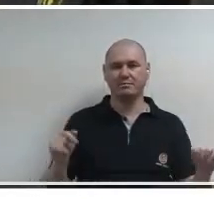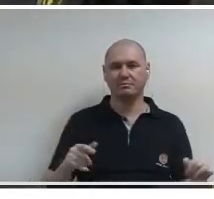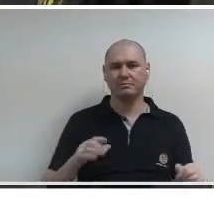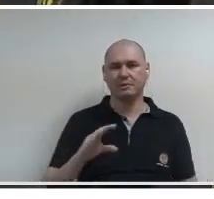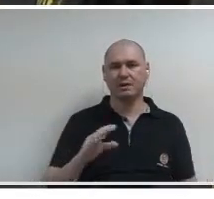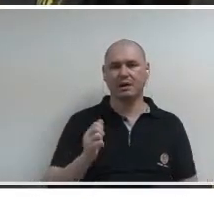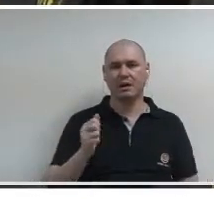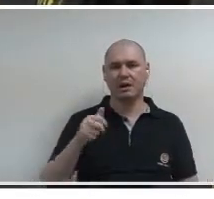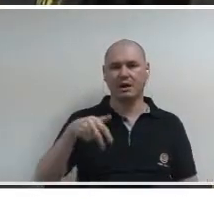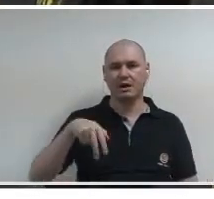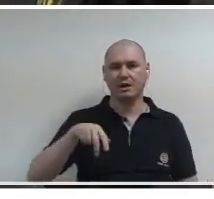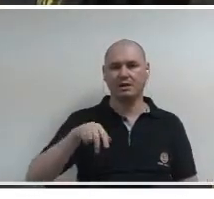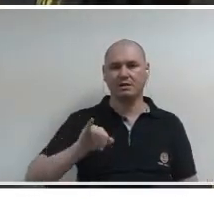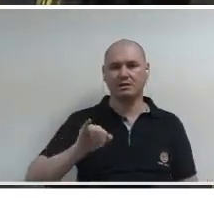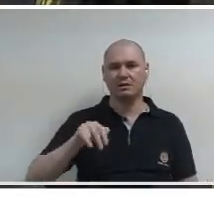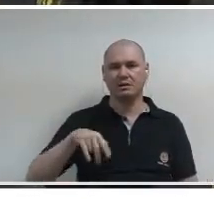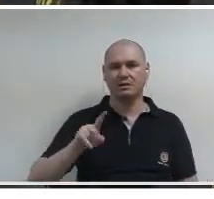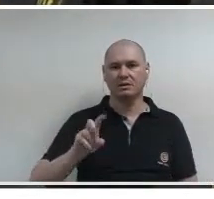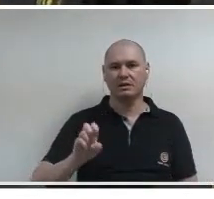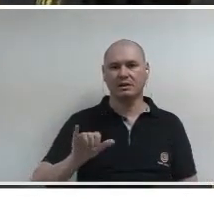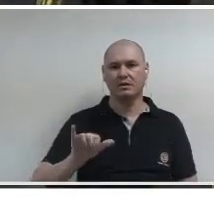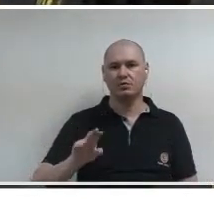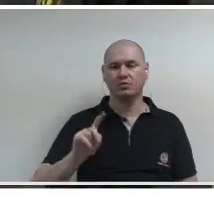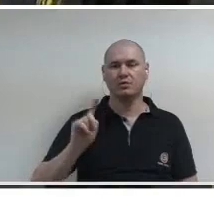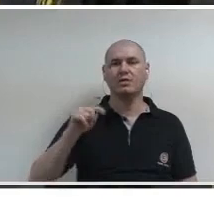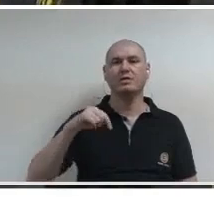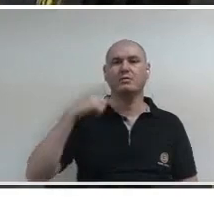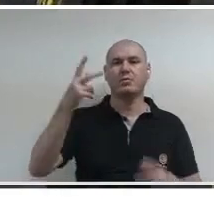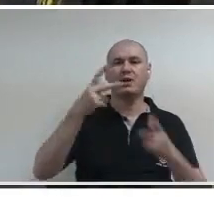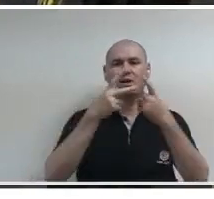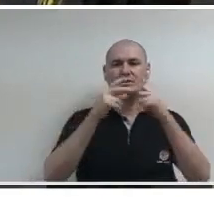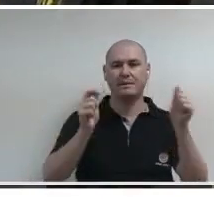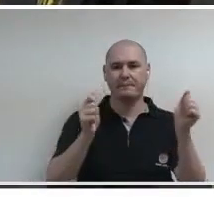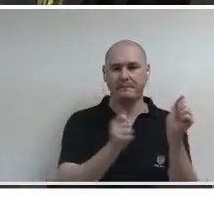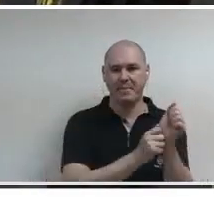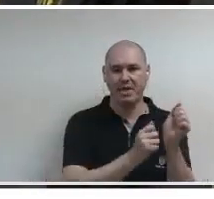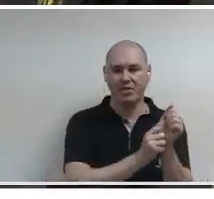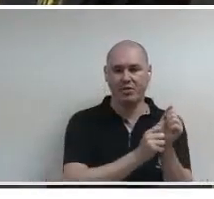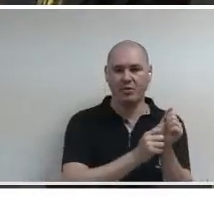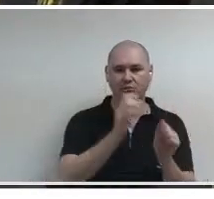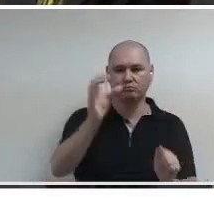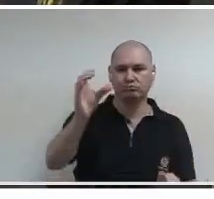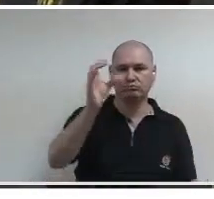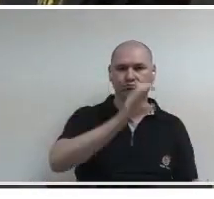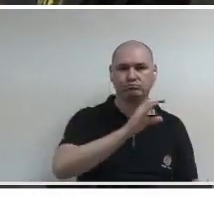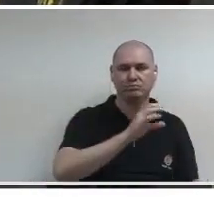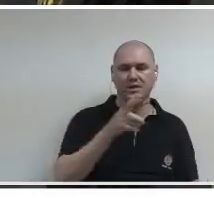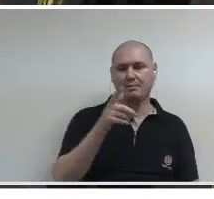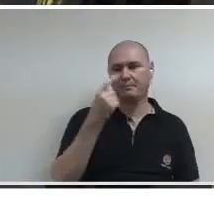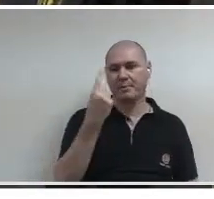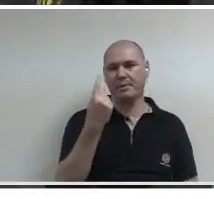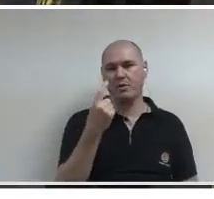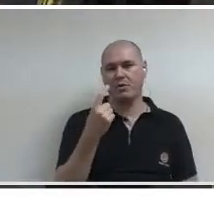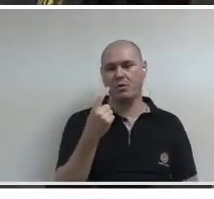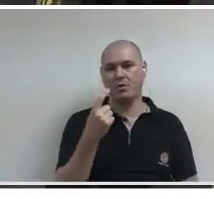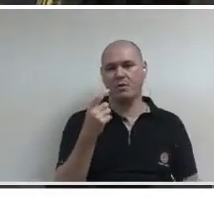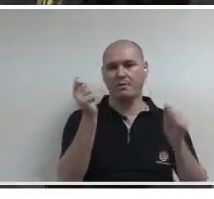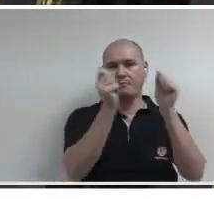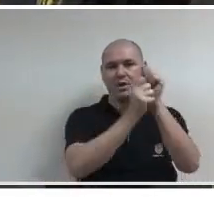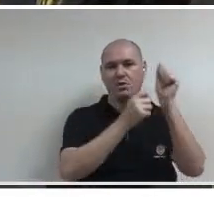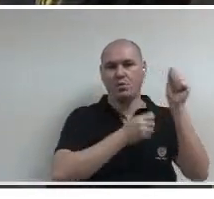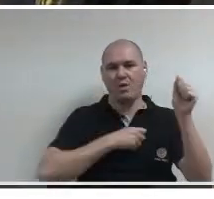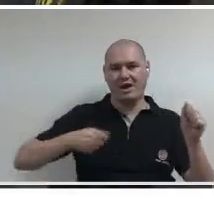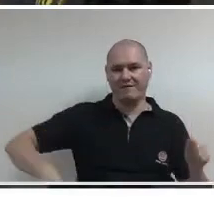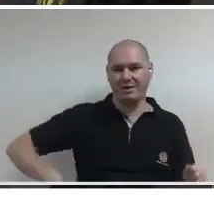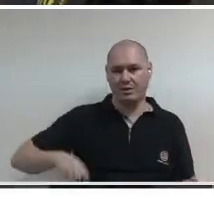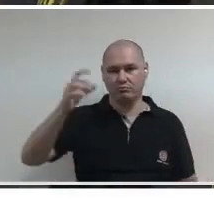Bellagoreco, ñamo Anireca, Ninde Yuja, Amambay. Ya Santa Pei San Pedro, pe. Después, durante el mes de junio, mayo,